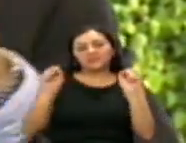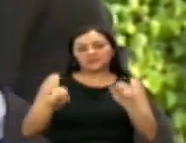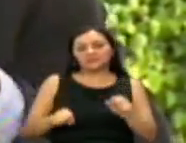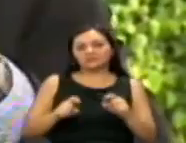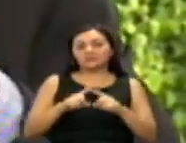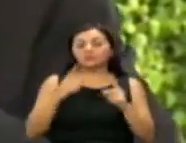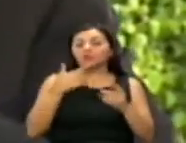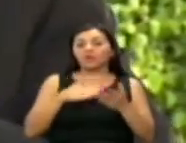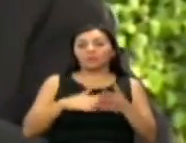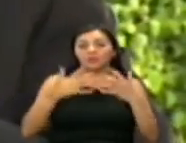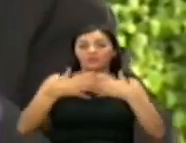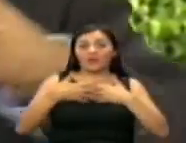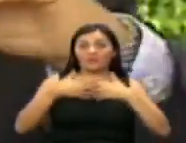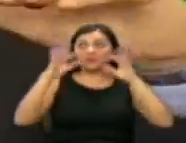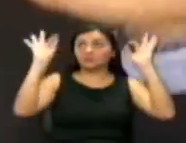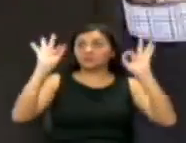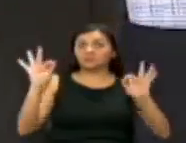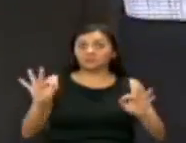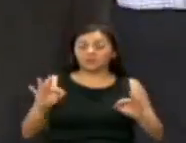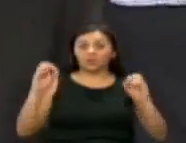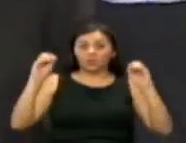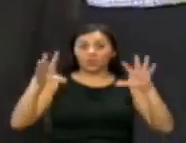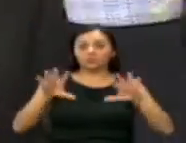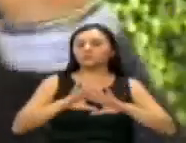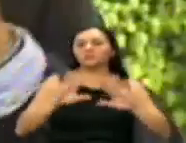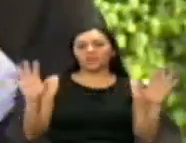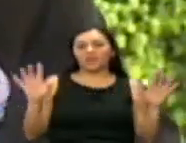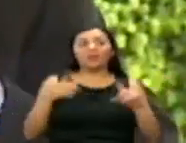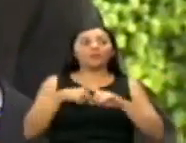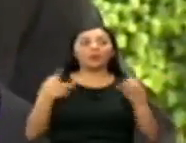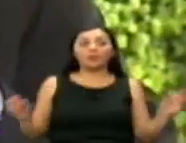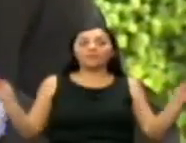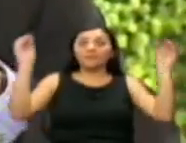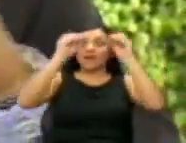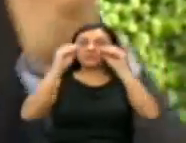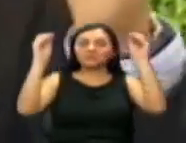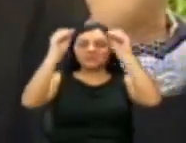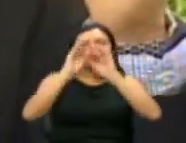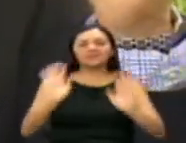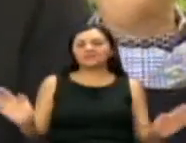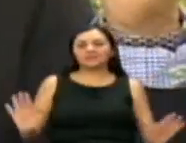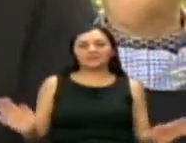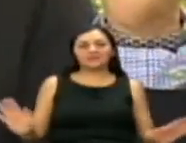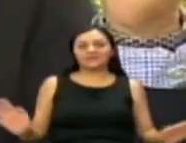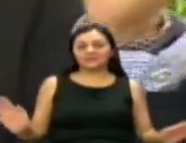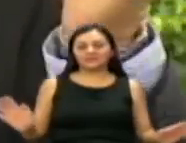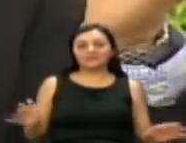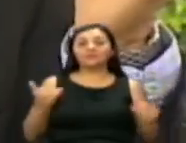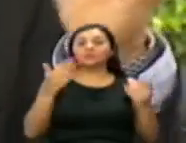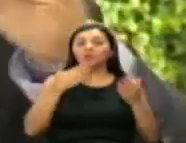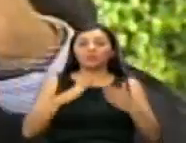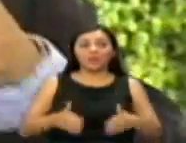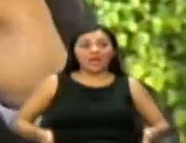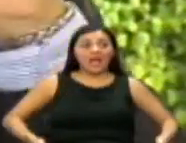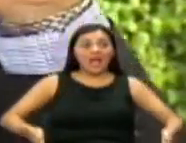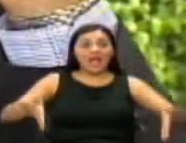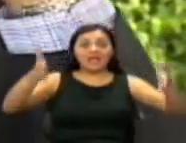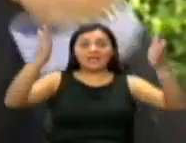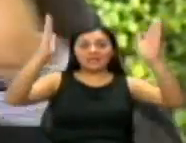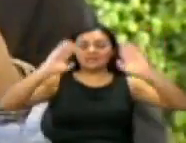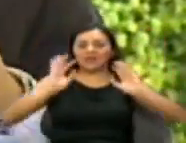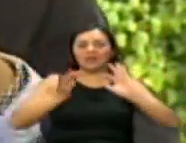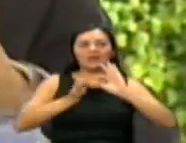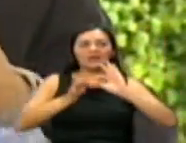Nuevas hidroeléctricas, es deseable, pero ya tenemos la base de hidroeléctrica. Las autopistas son deseables, pero ya tenemos